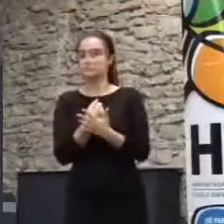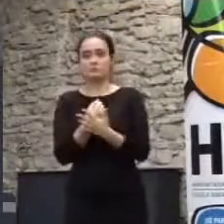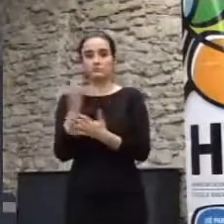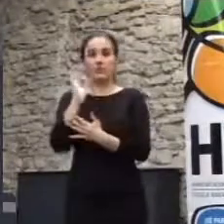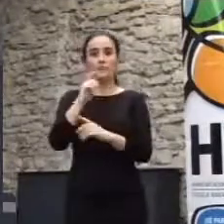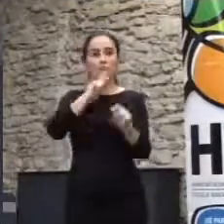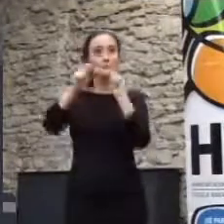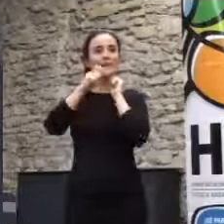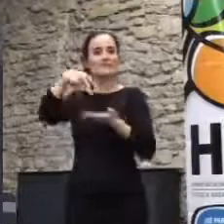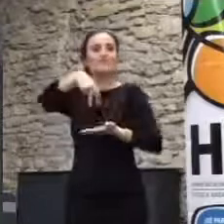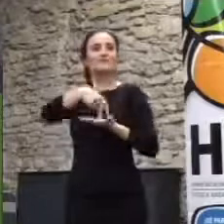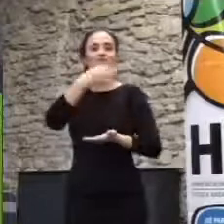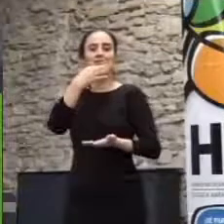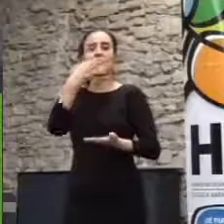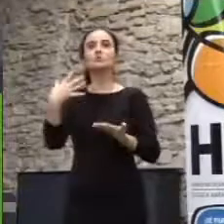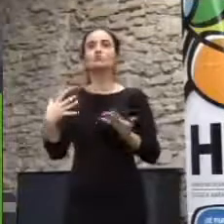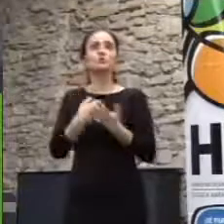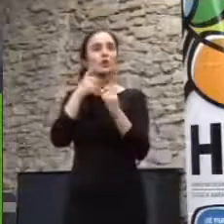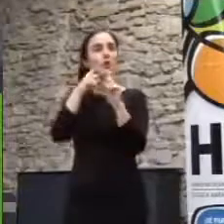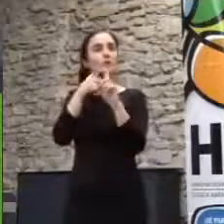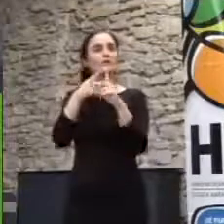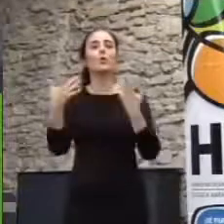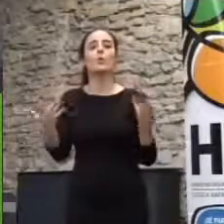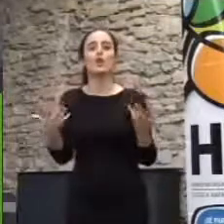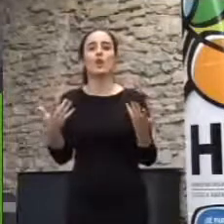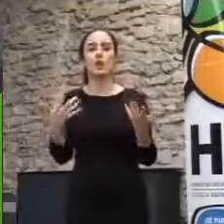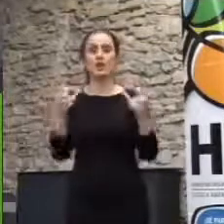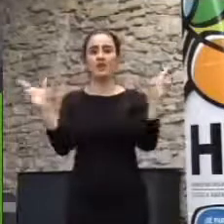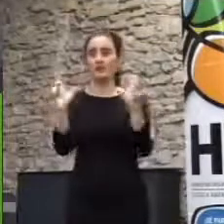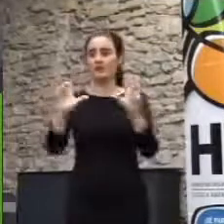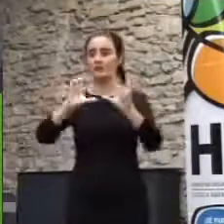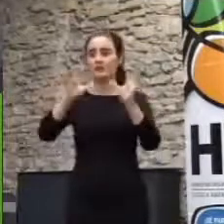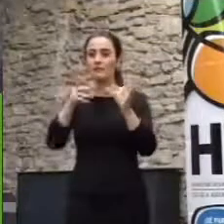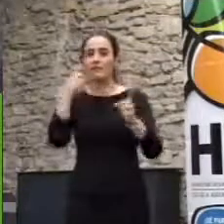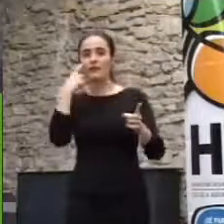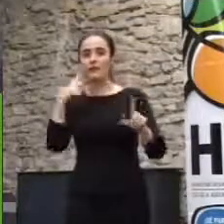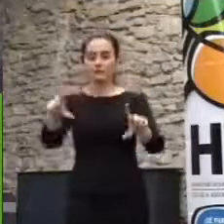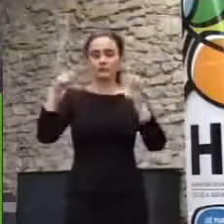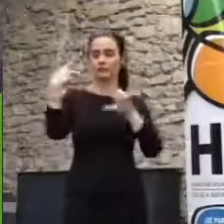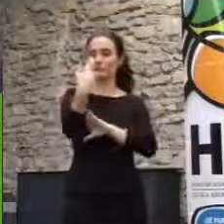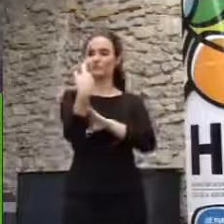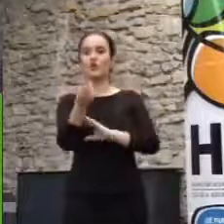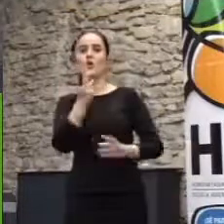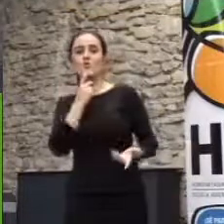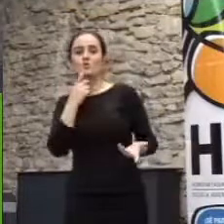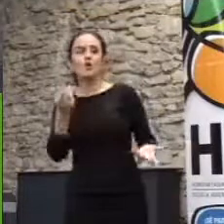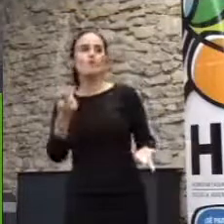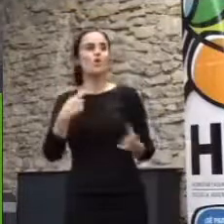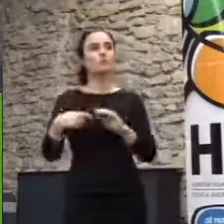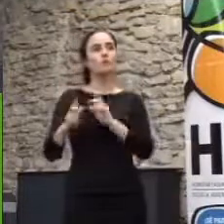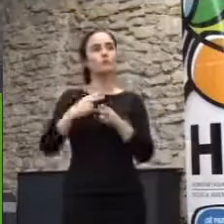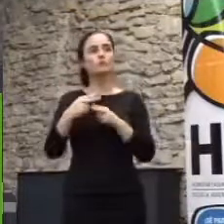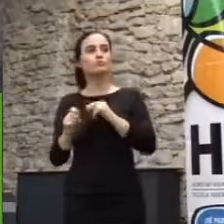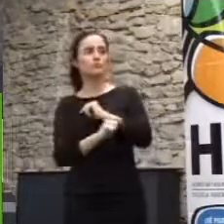comparecencias en prensa, todo se hace pensando, entre otras cosas, en los medios, en cómo se va a aparecer, en estrategia